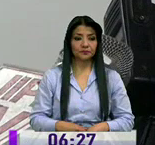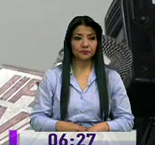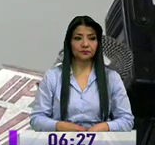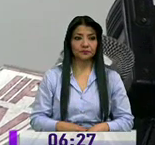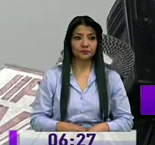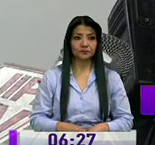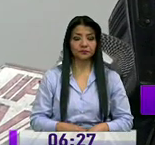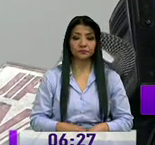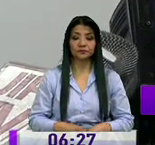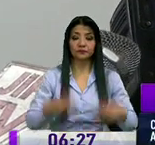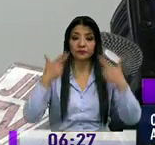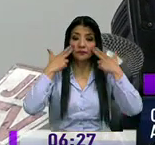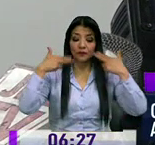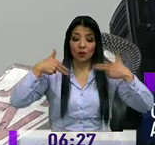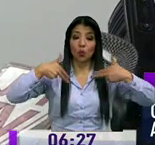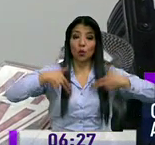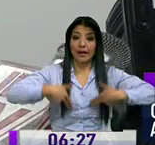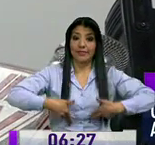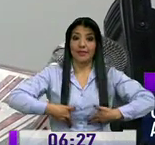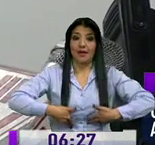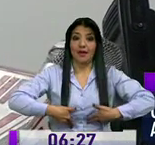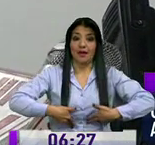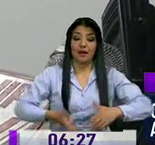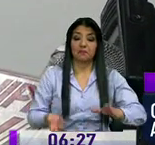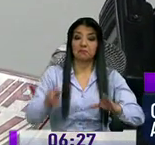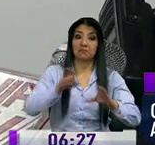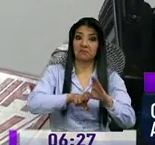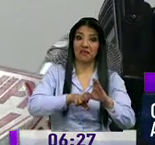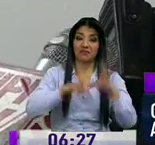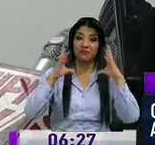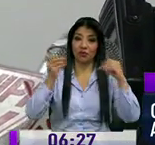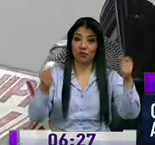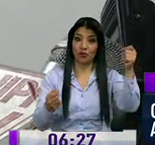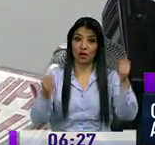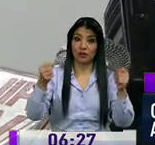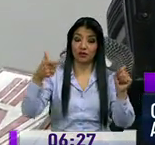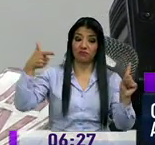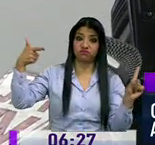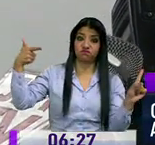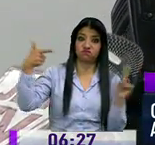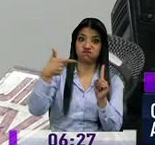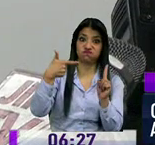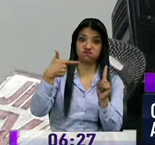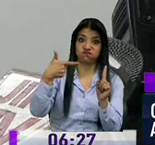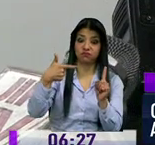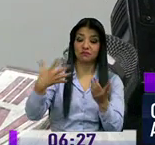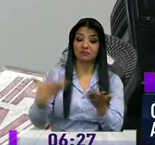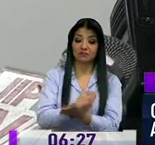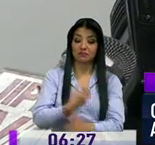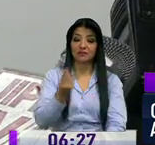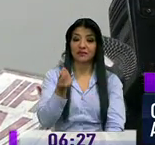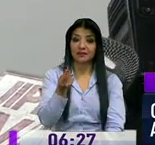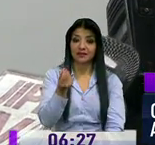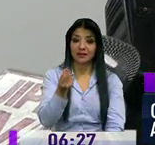al guardia de seguridad que se encontraba en la furgoneta. Le proceden a sustraer el dinero en efectivo,